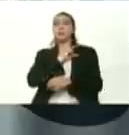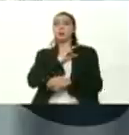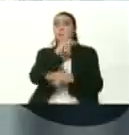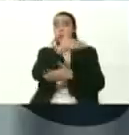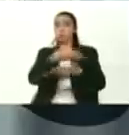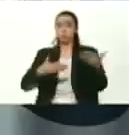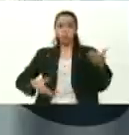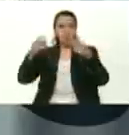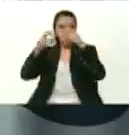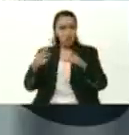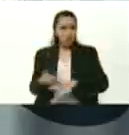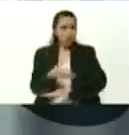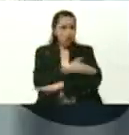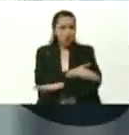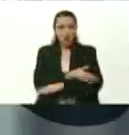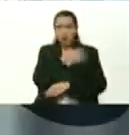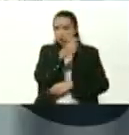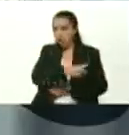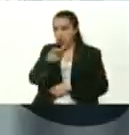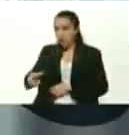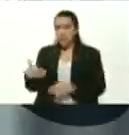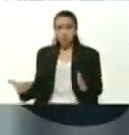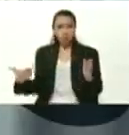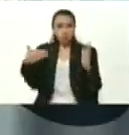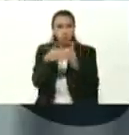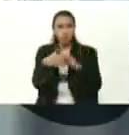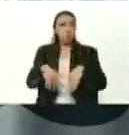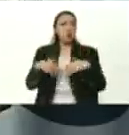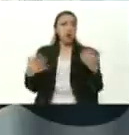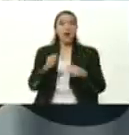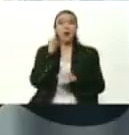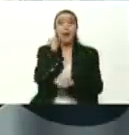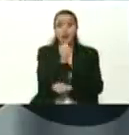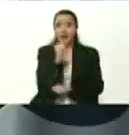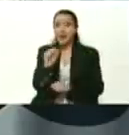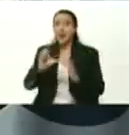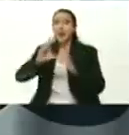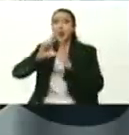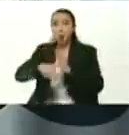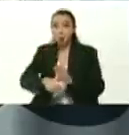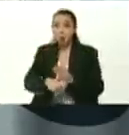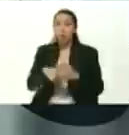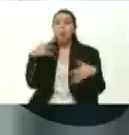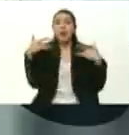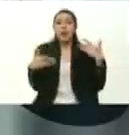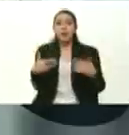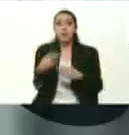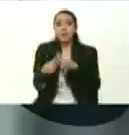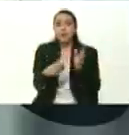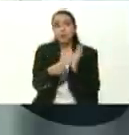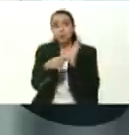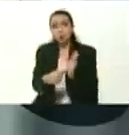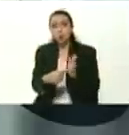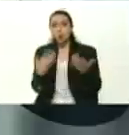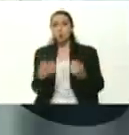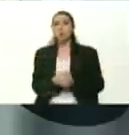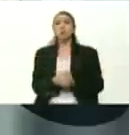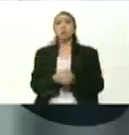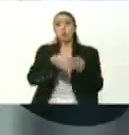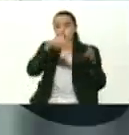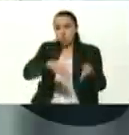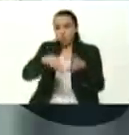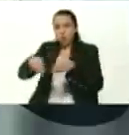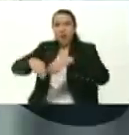que la gran mayoría de estas víctimas fueron asesinadas posterior a ese evento, lanzadas a fosas